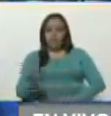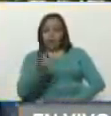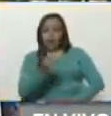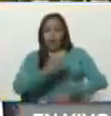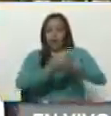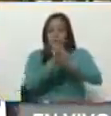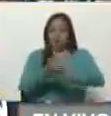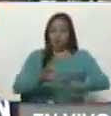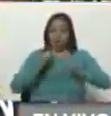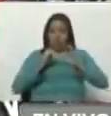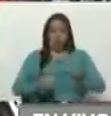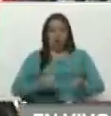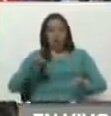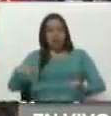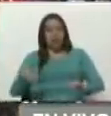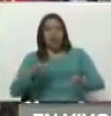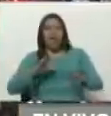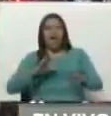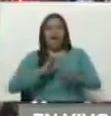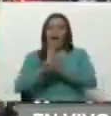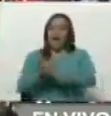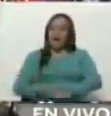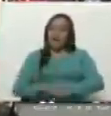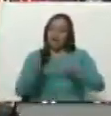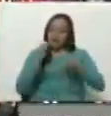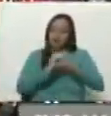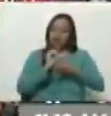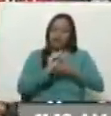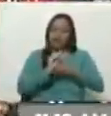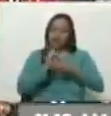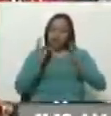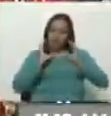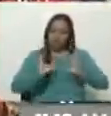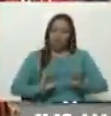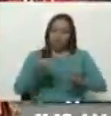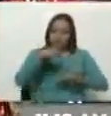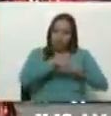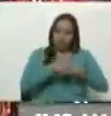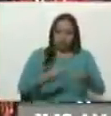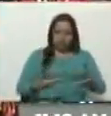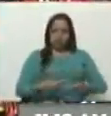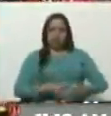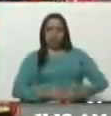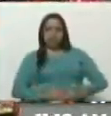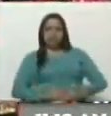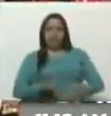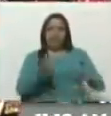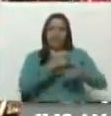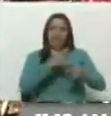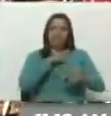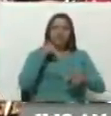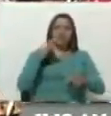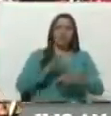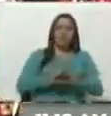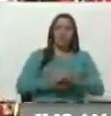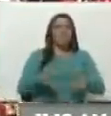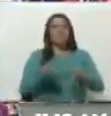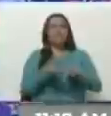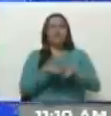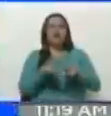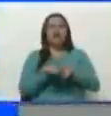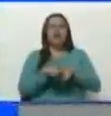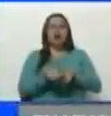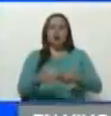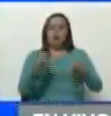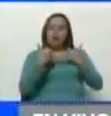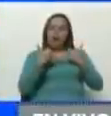acaban con aquello que les daba cobijo, que les sustentaba. Es en última instancia un suicidio, pero